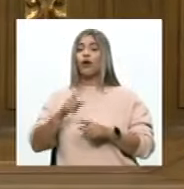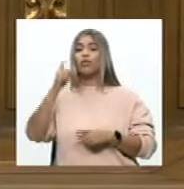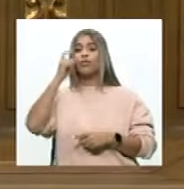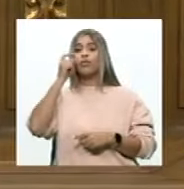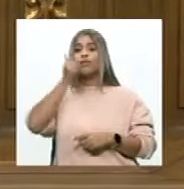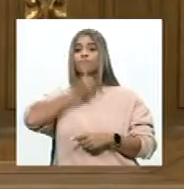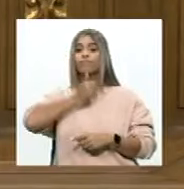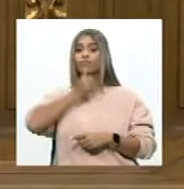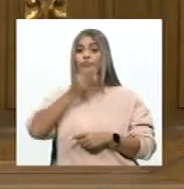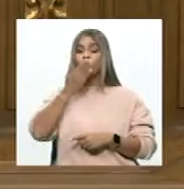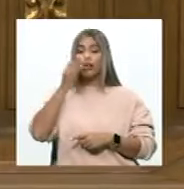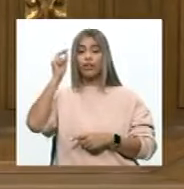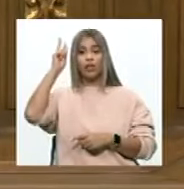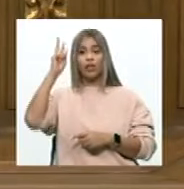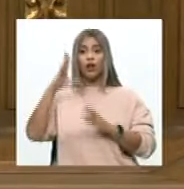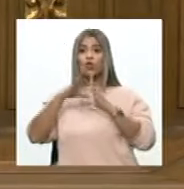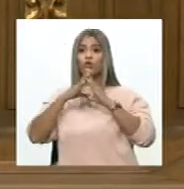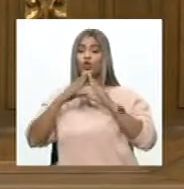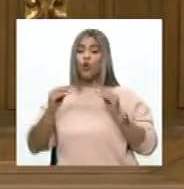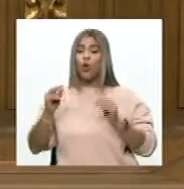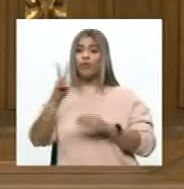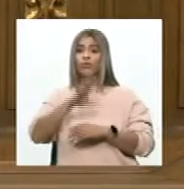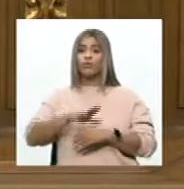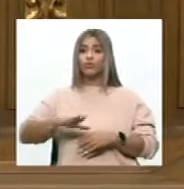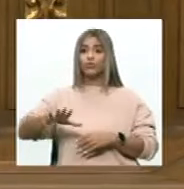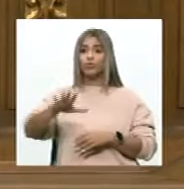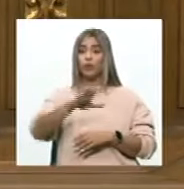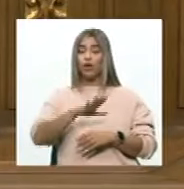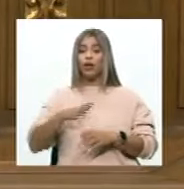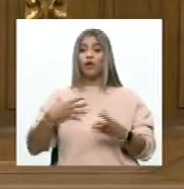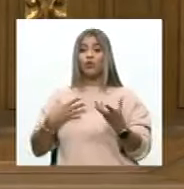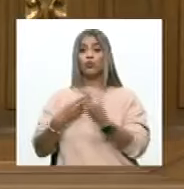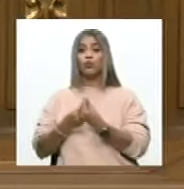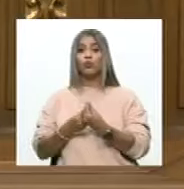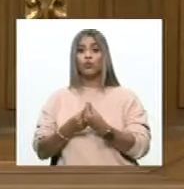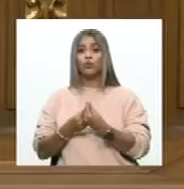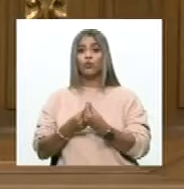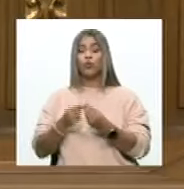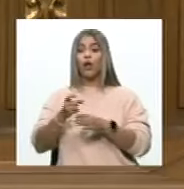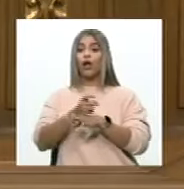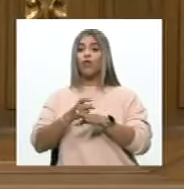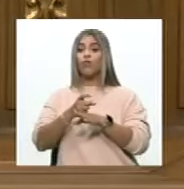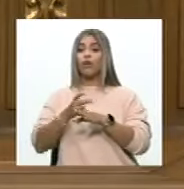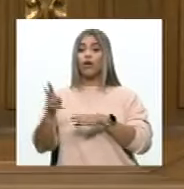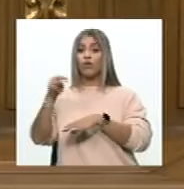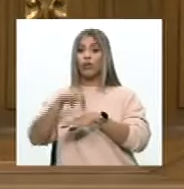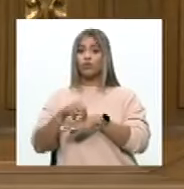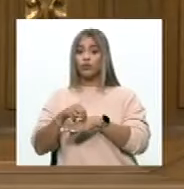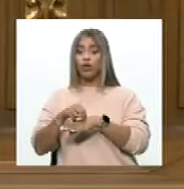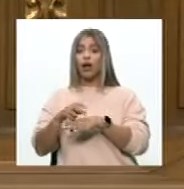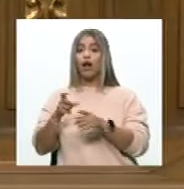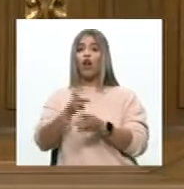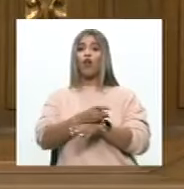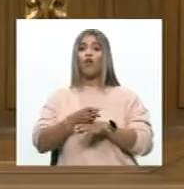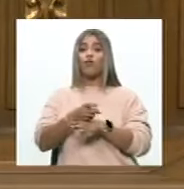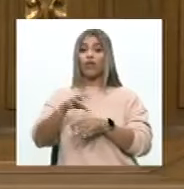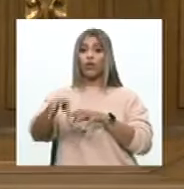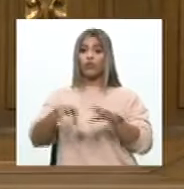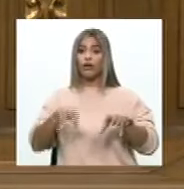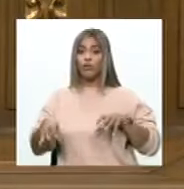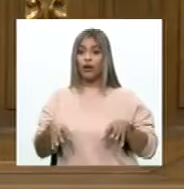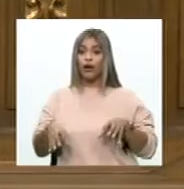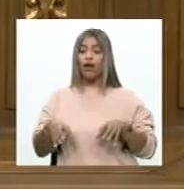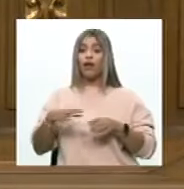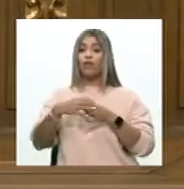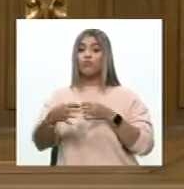Resistencia Indígena en todo el territorio nacional, junto al gobierno nacional, gobiernos regionales,